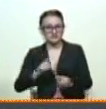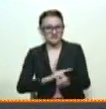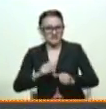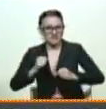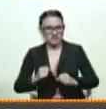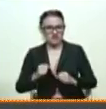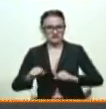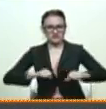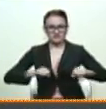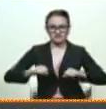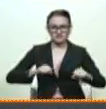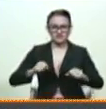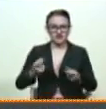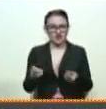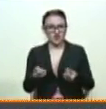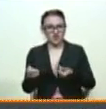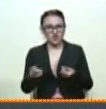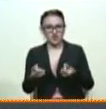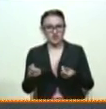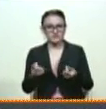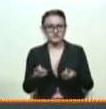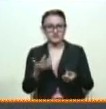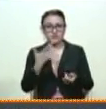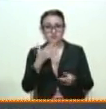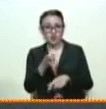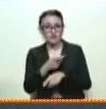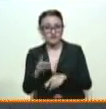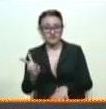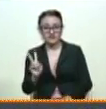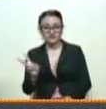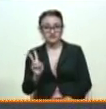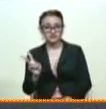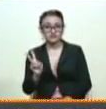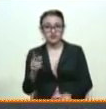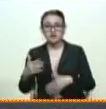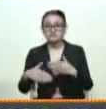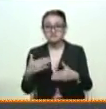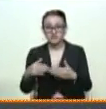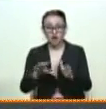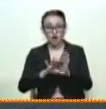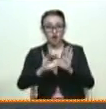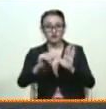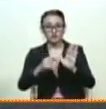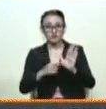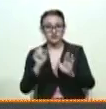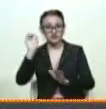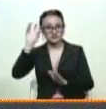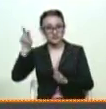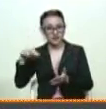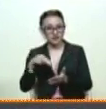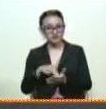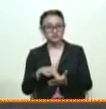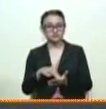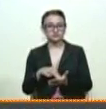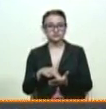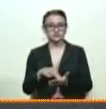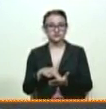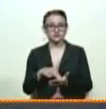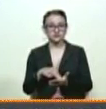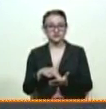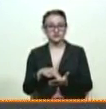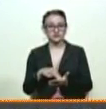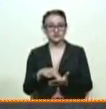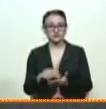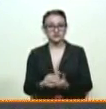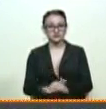fuertes acciones económicas si el gobierno de Venezuela procedía con la Asamblea Nacional